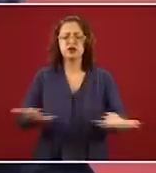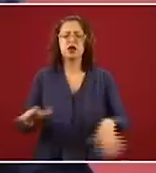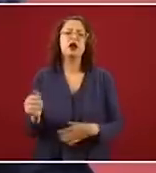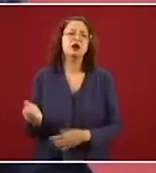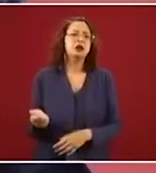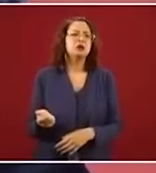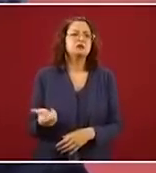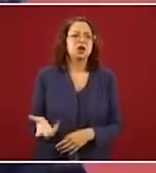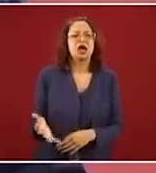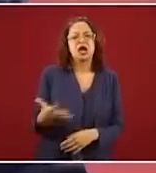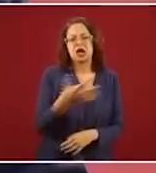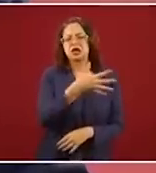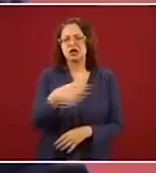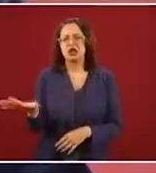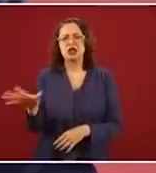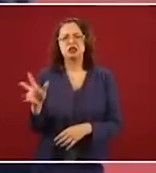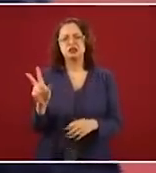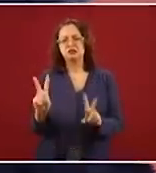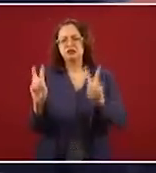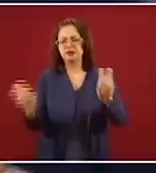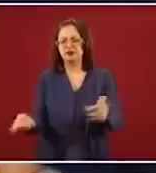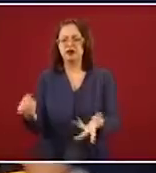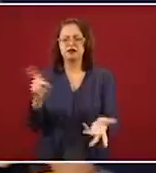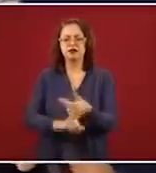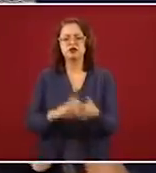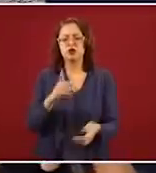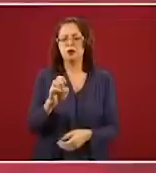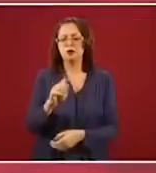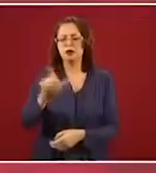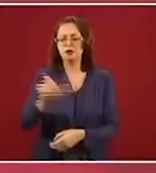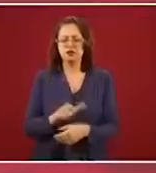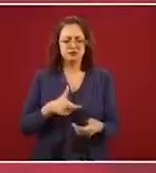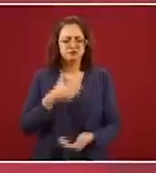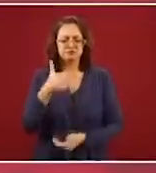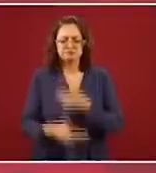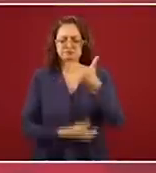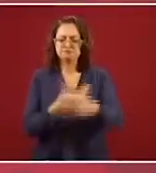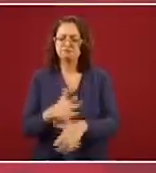están cambiando también en Pemex los procedimientos